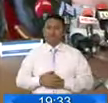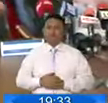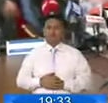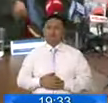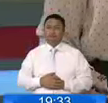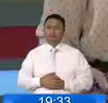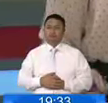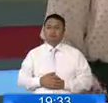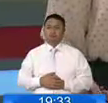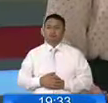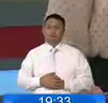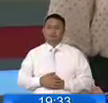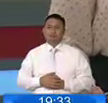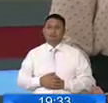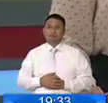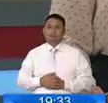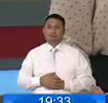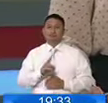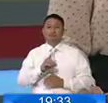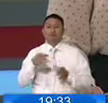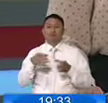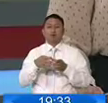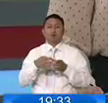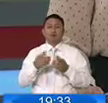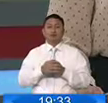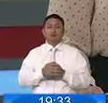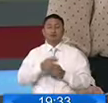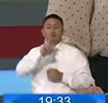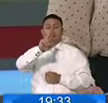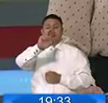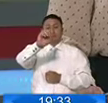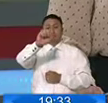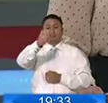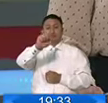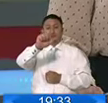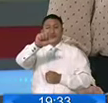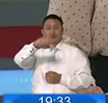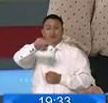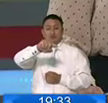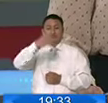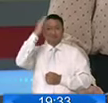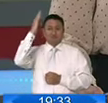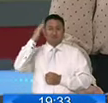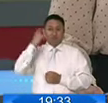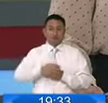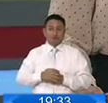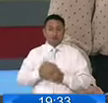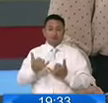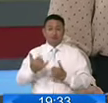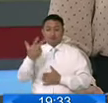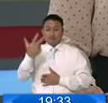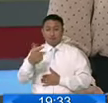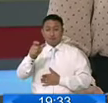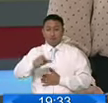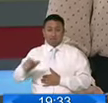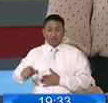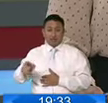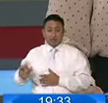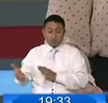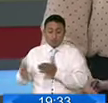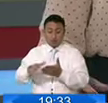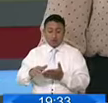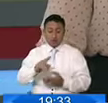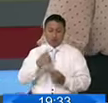romero la comunidad de el rosal ubicada en la provincia del carchi llora la pérdida de tres de sus habitantes